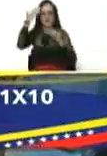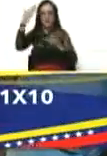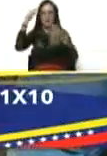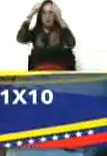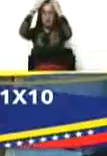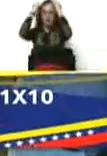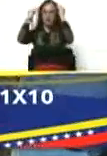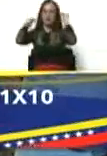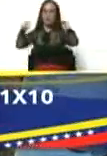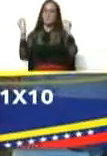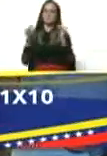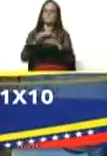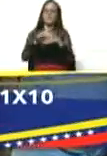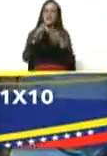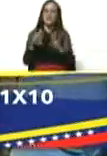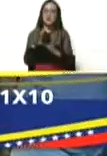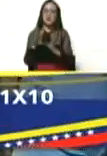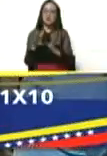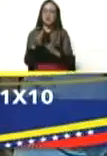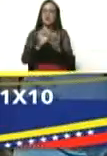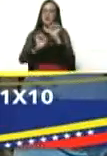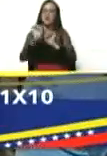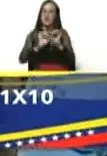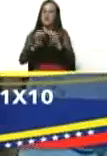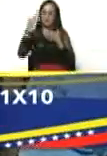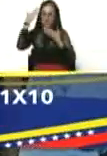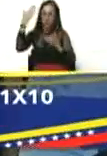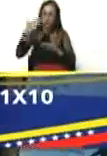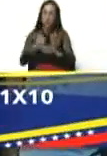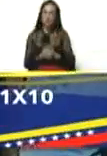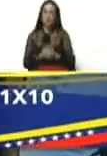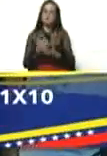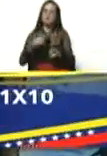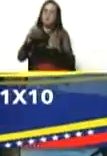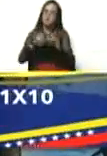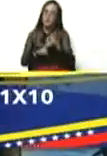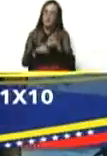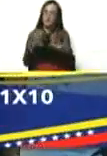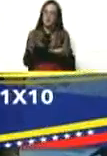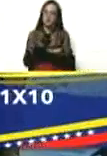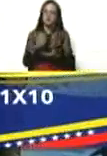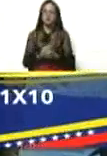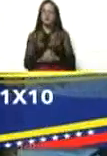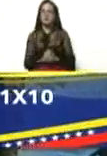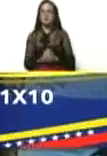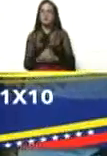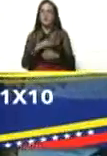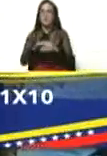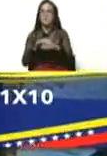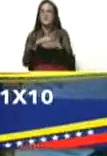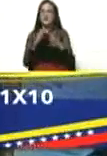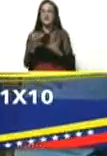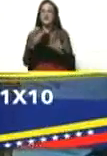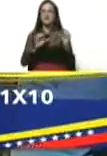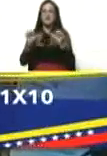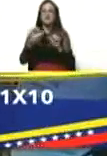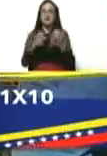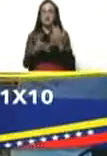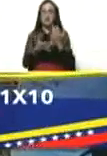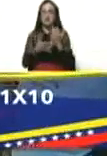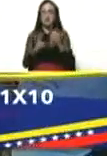El ministro de la Defensa, salúdalo. Silita, mi esposa. Encantada. La ministra de Ciencia, Tecnología